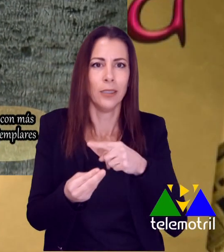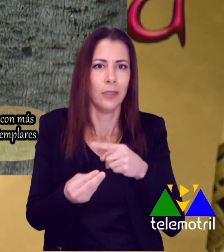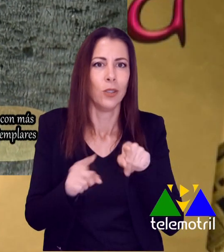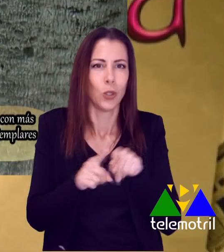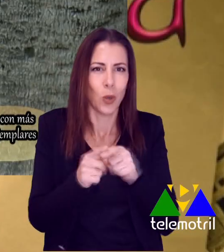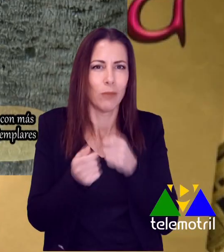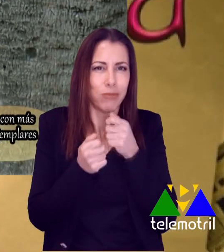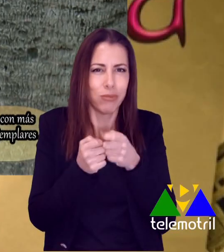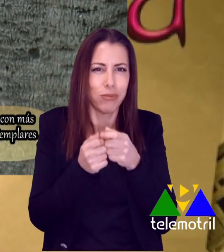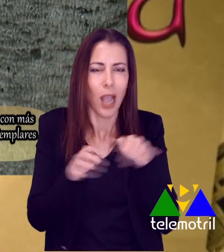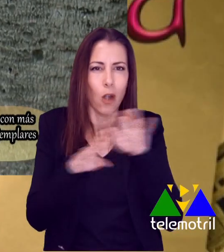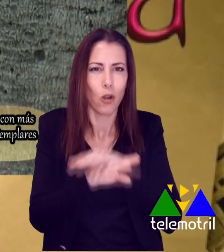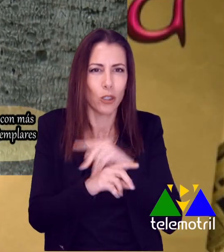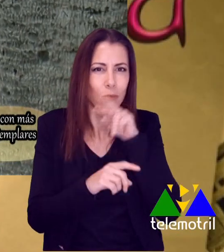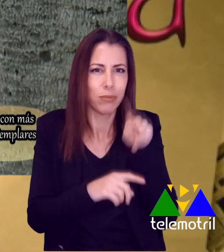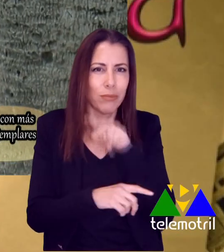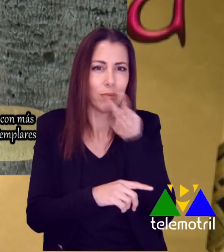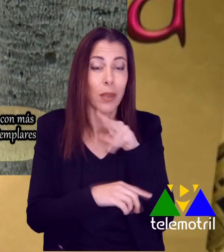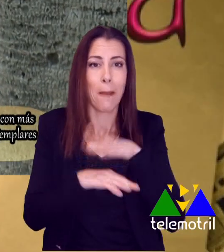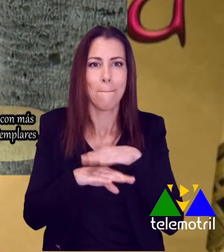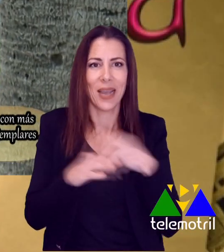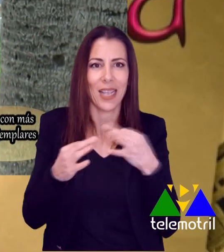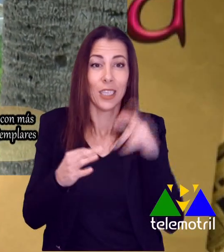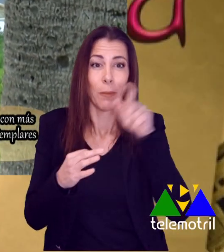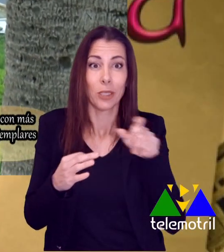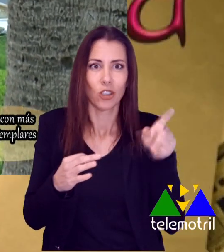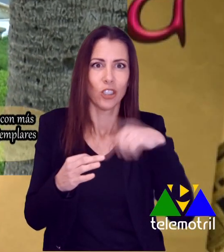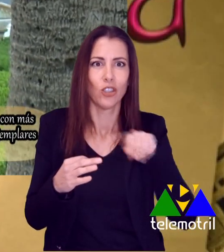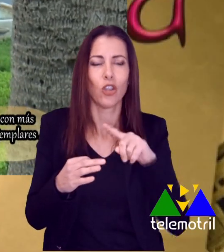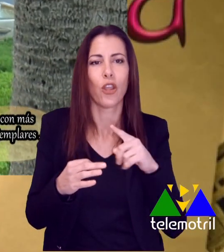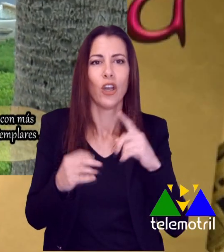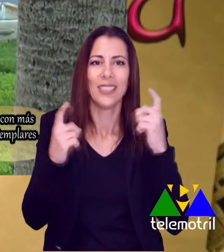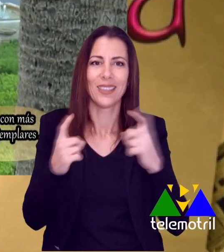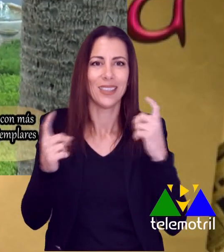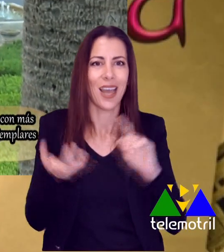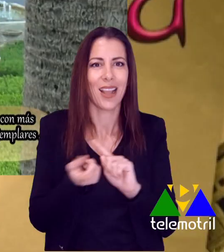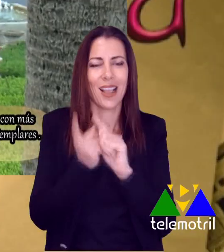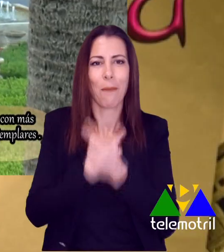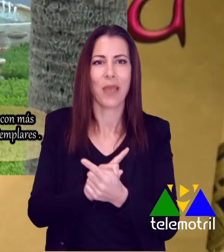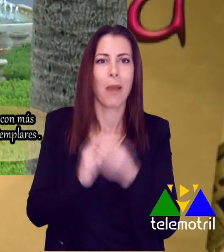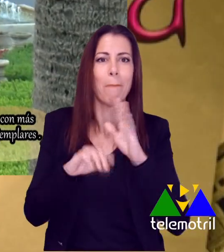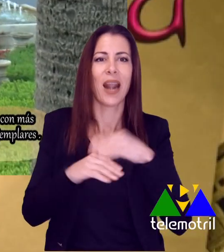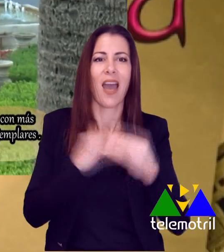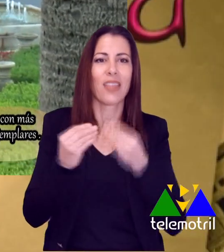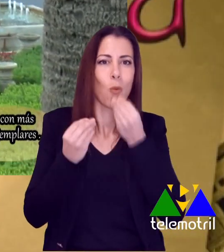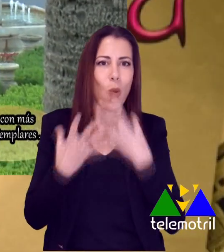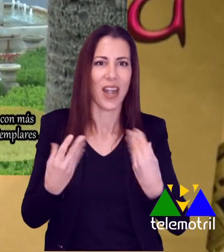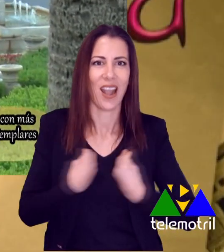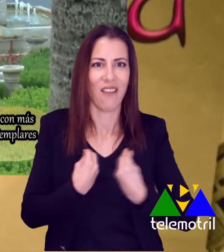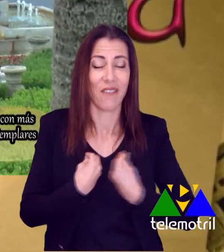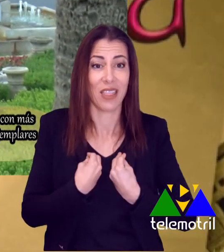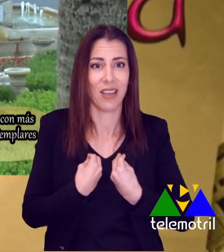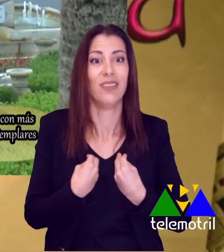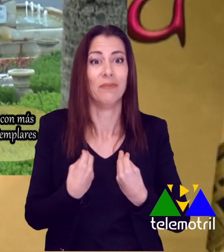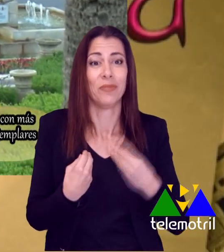calles de noche para convertir o a volver a una buena vida a todos aquellos muchachos que trabajaban en los ingenios de azúcar, que eran